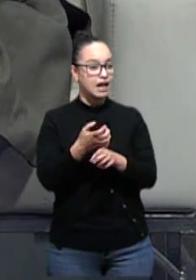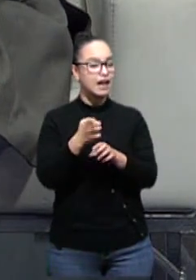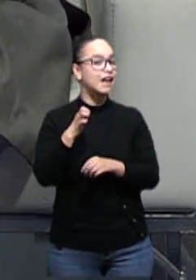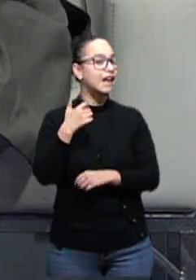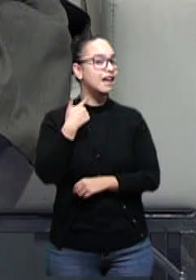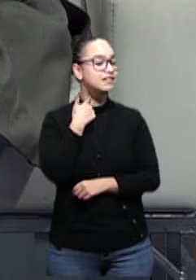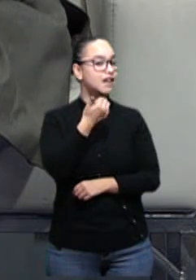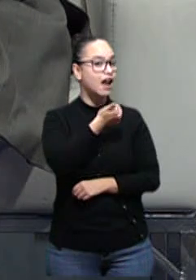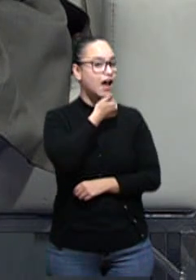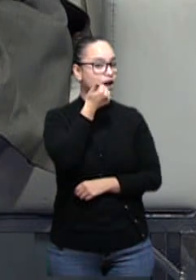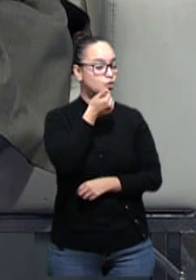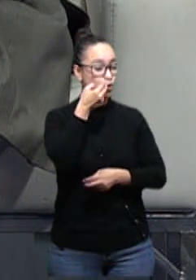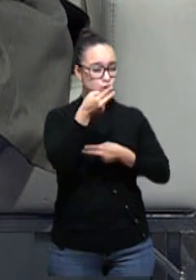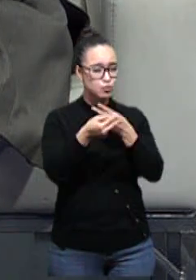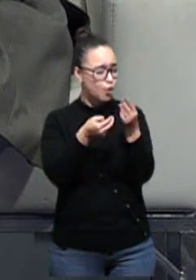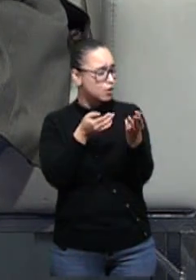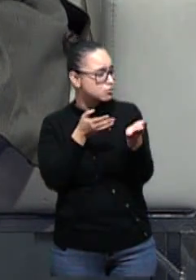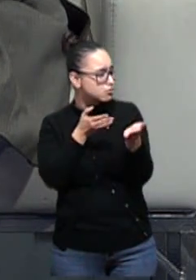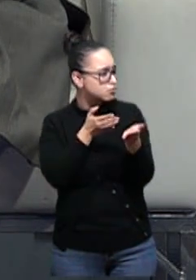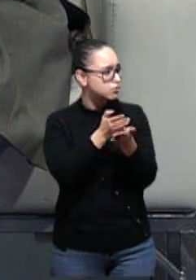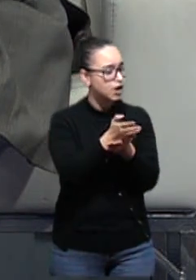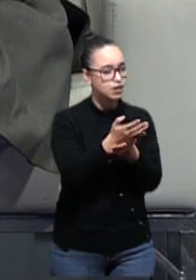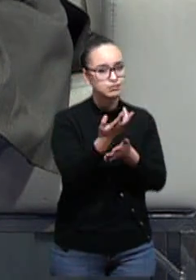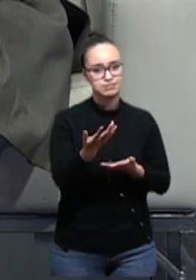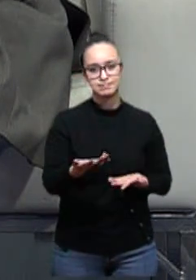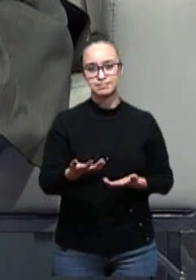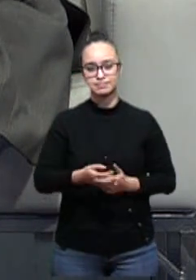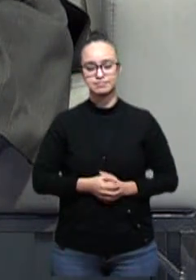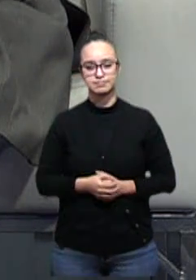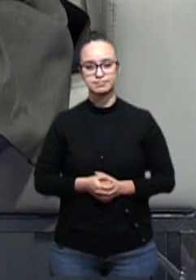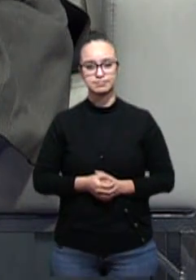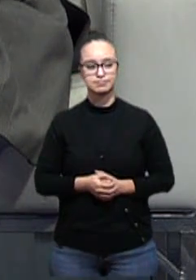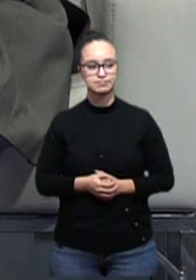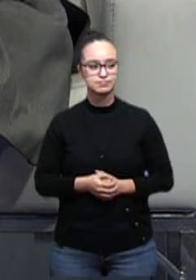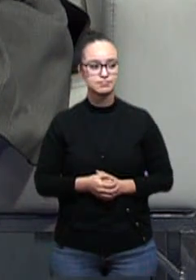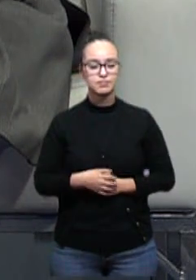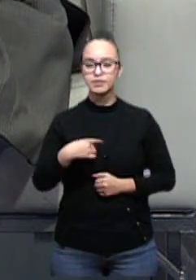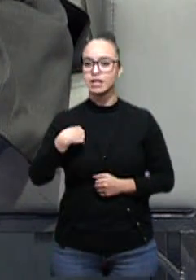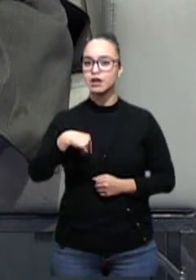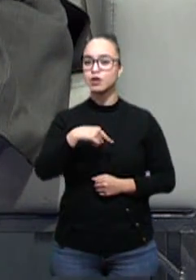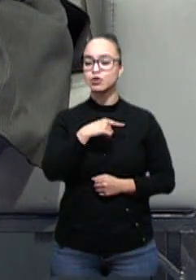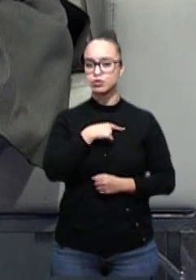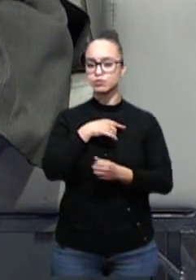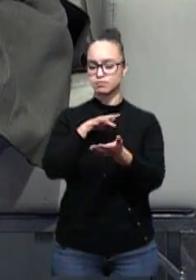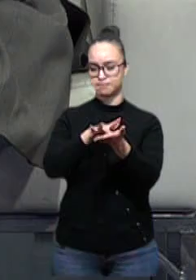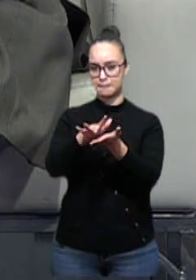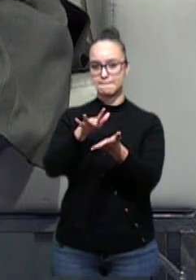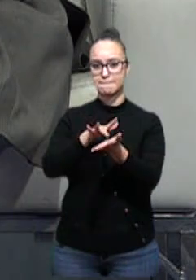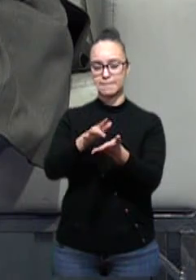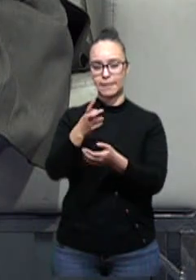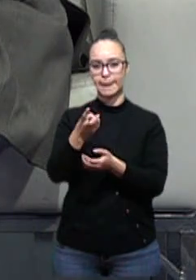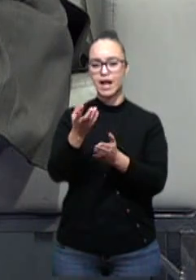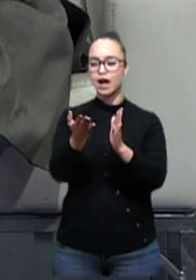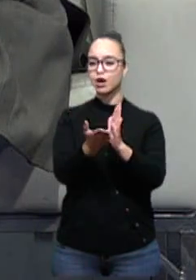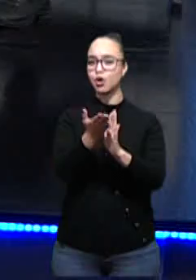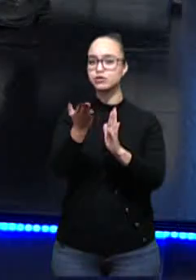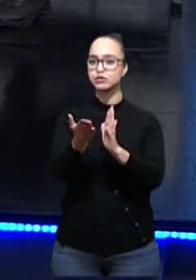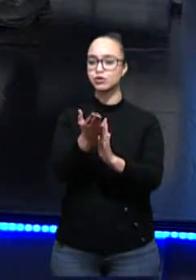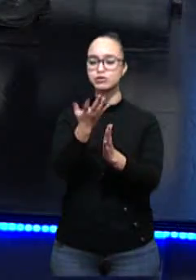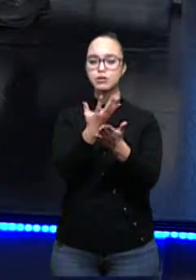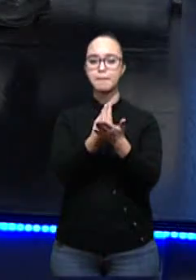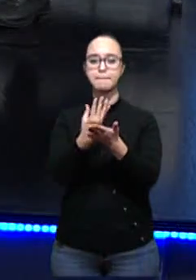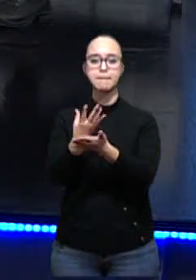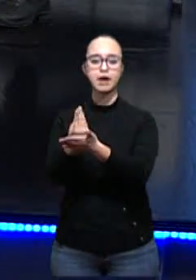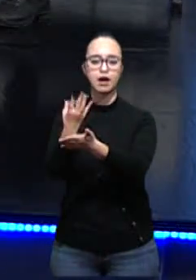de repente afectan estas instituciones. Y bueno, nosotros estamos apoyando en la infraestructura, es